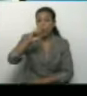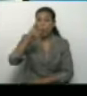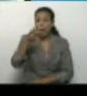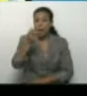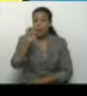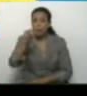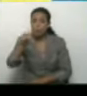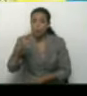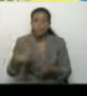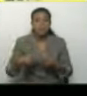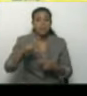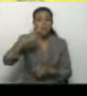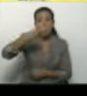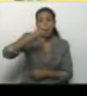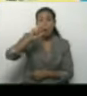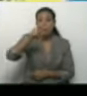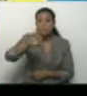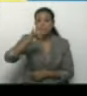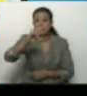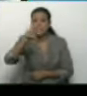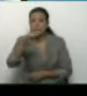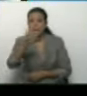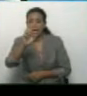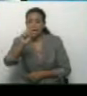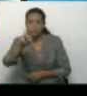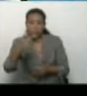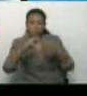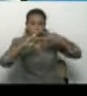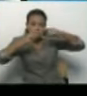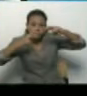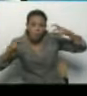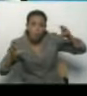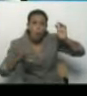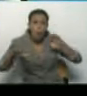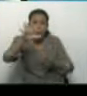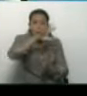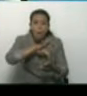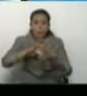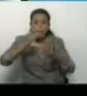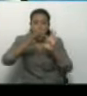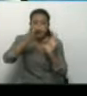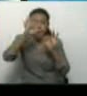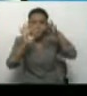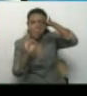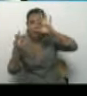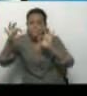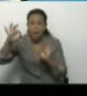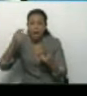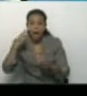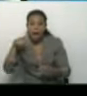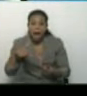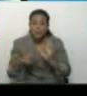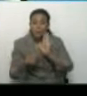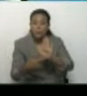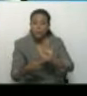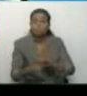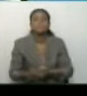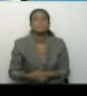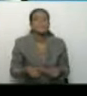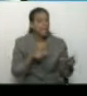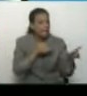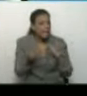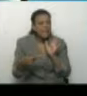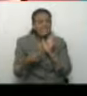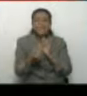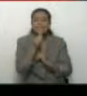completar satisfactoriamente con todos los retos del juego. Oye, excelente. Sí. Bueno, vamos a hacer una demostración. Aquí estamos preparados. ¿Quién